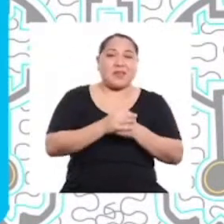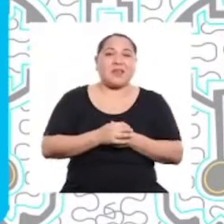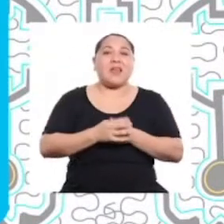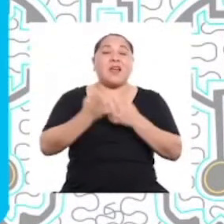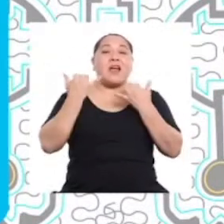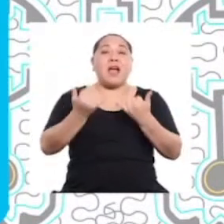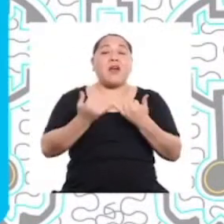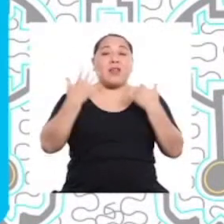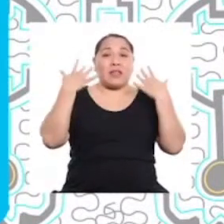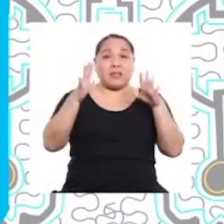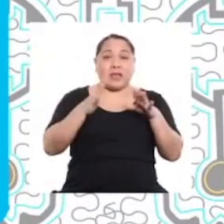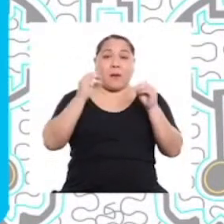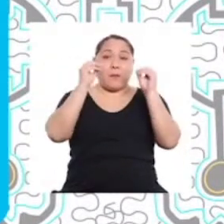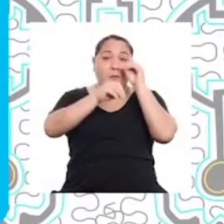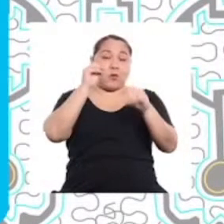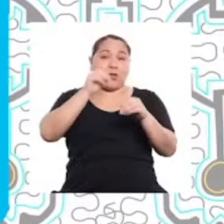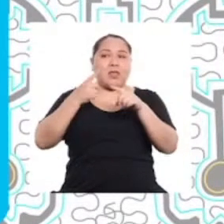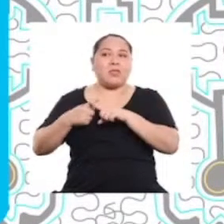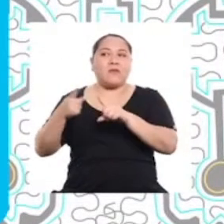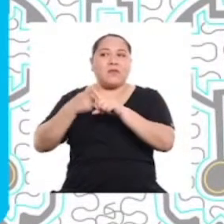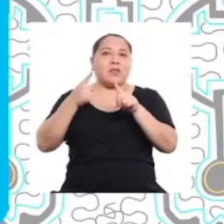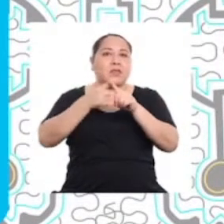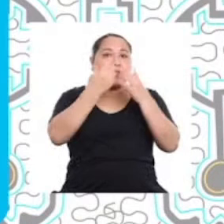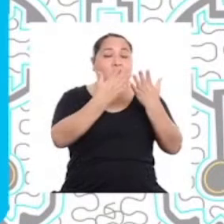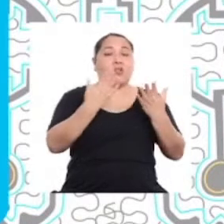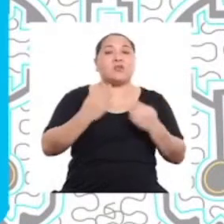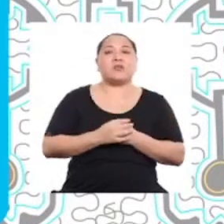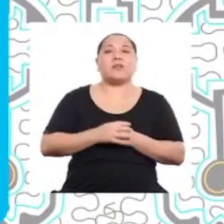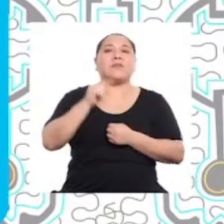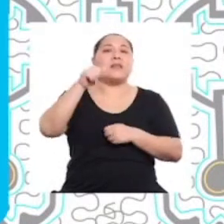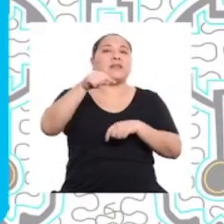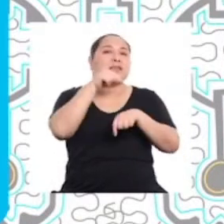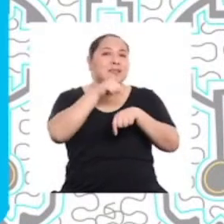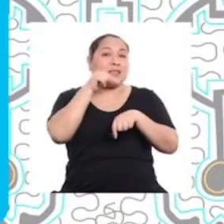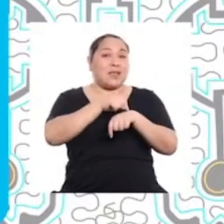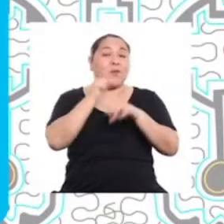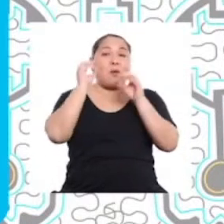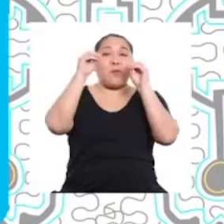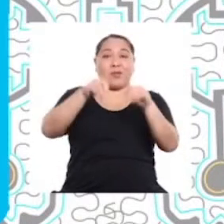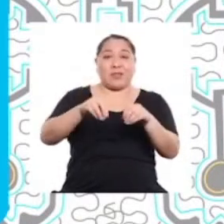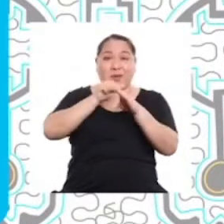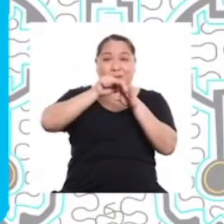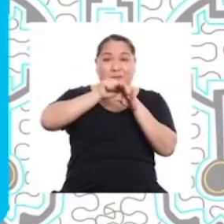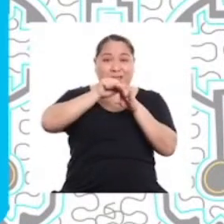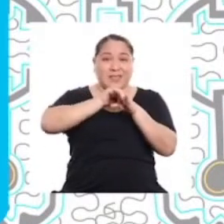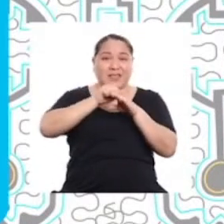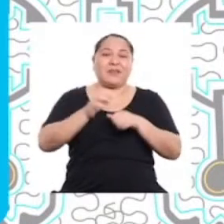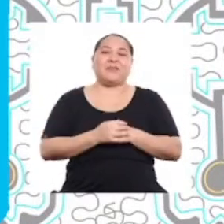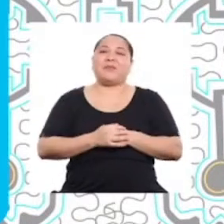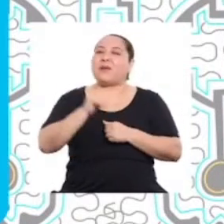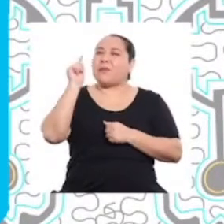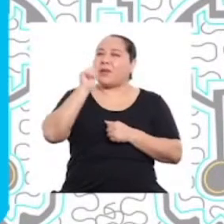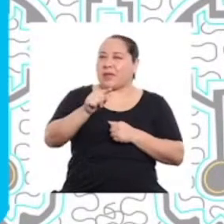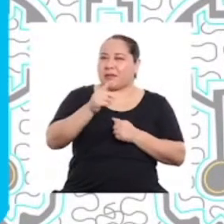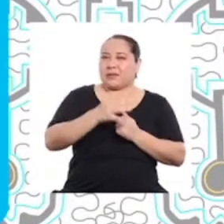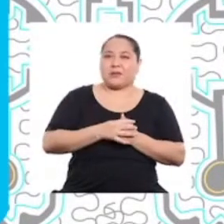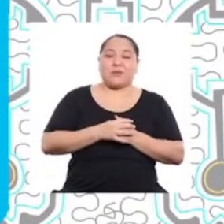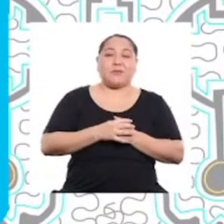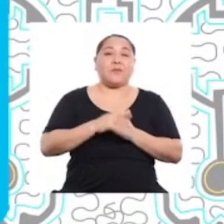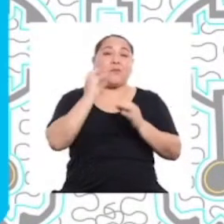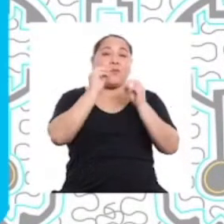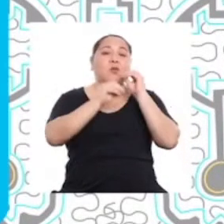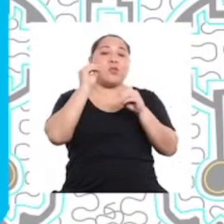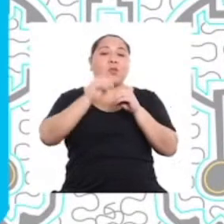bien. Ahora que hemos propuesto diversas acciones, es momento de ponerlas en práctica. Para